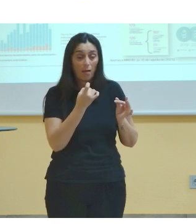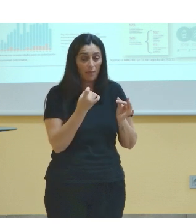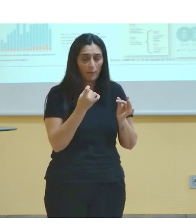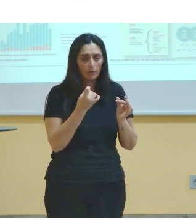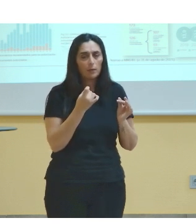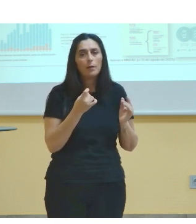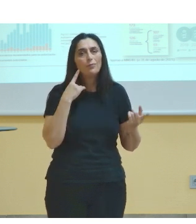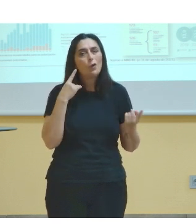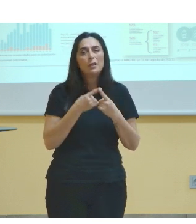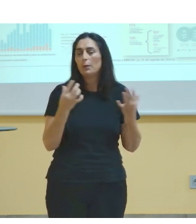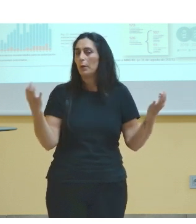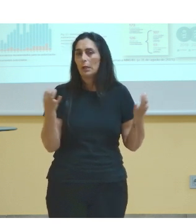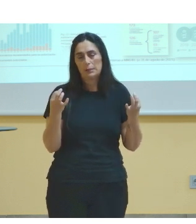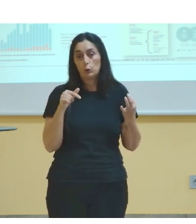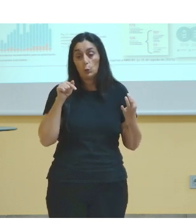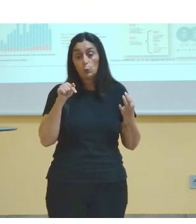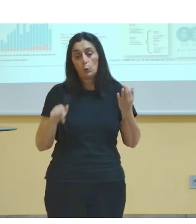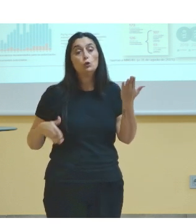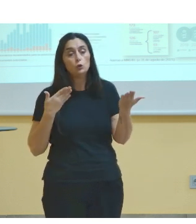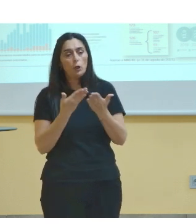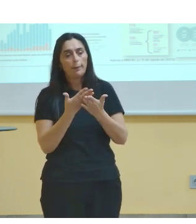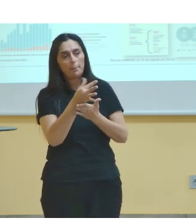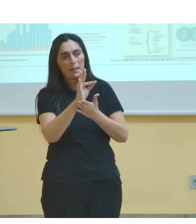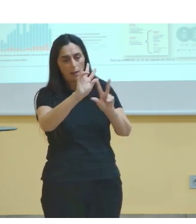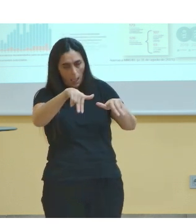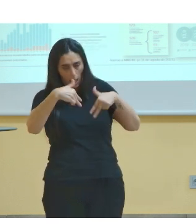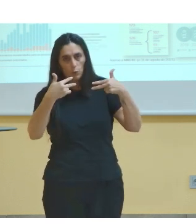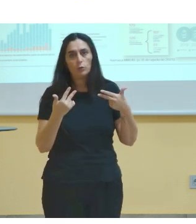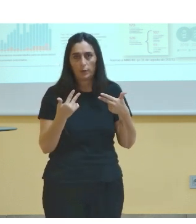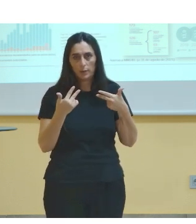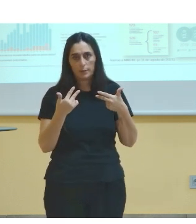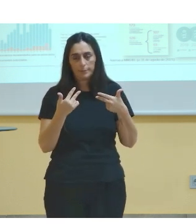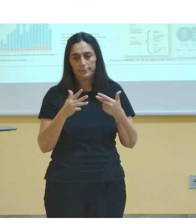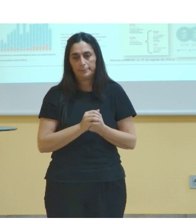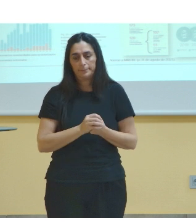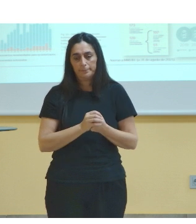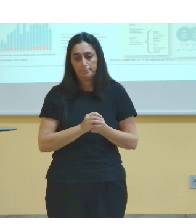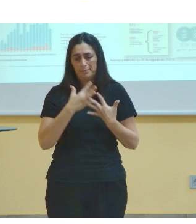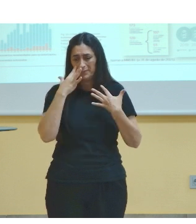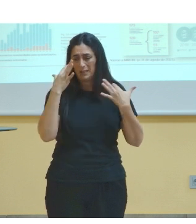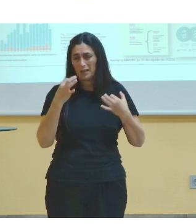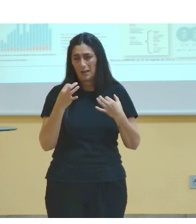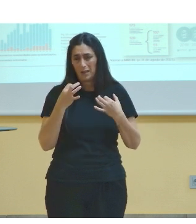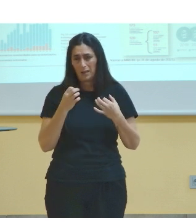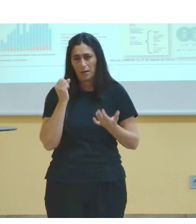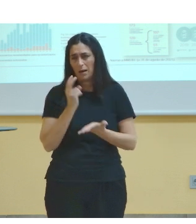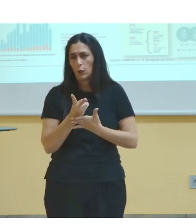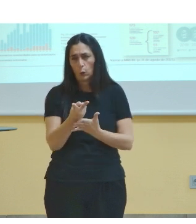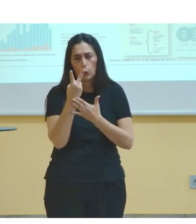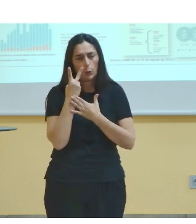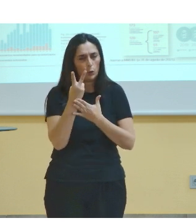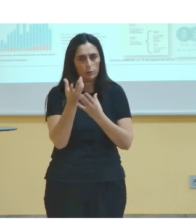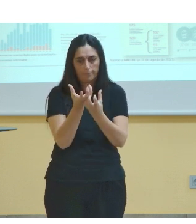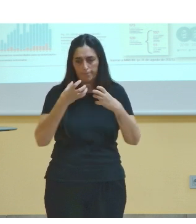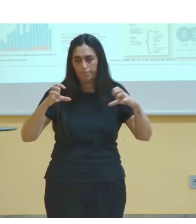puedas solicitarlo y que te lo autoricen. En realidad hay como 2 grandes retos.